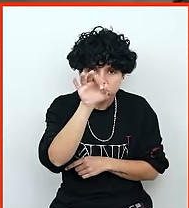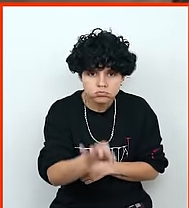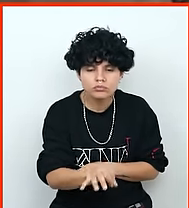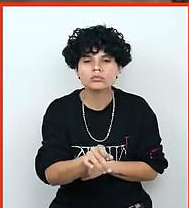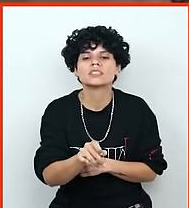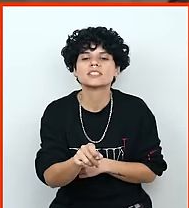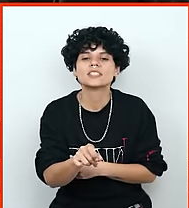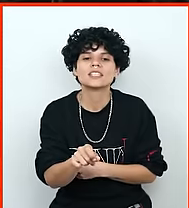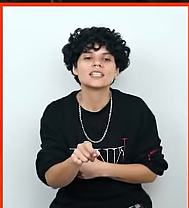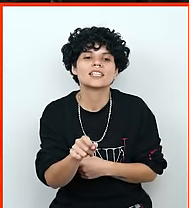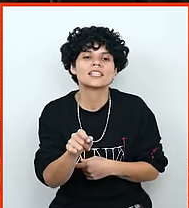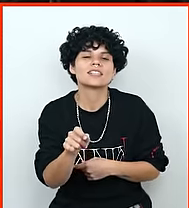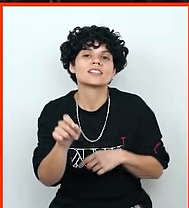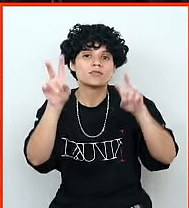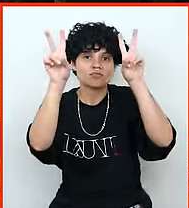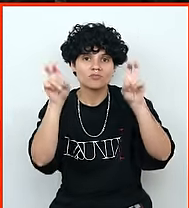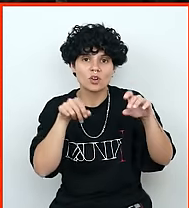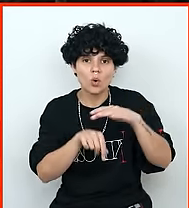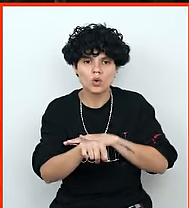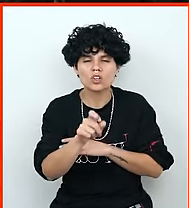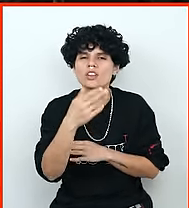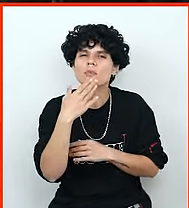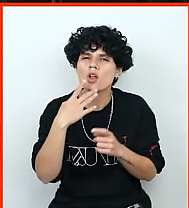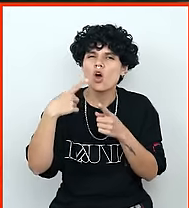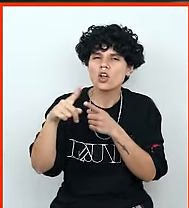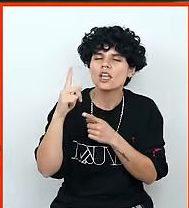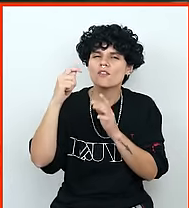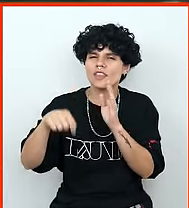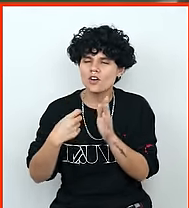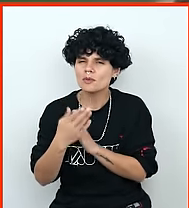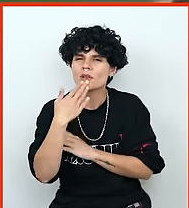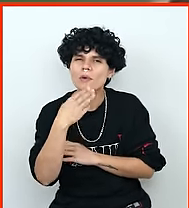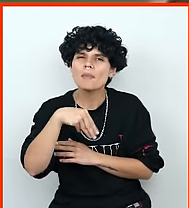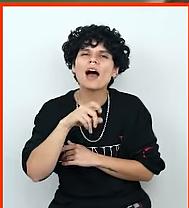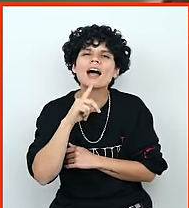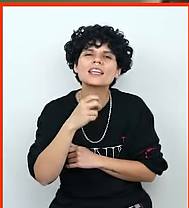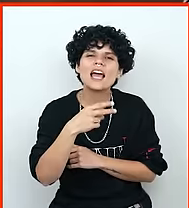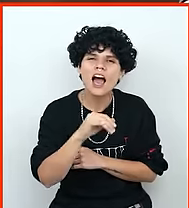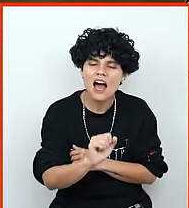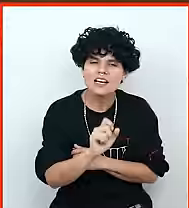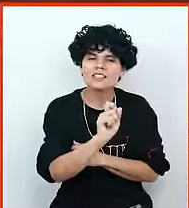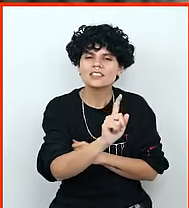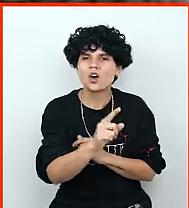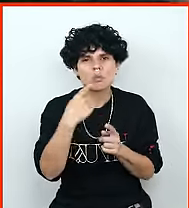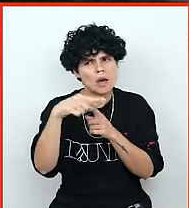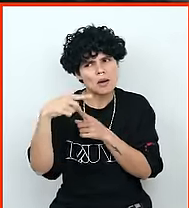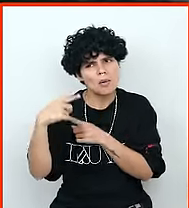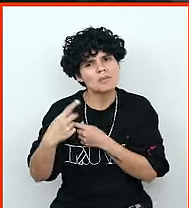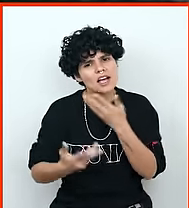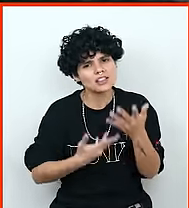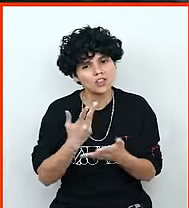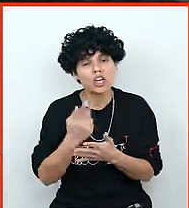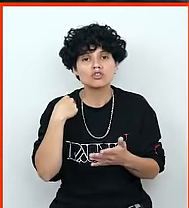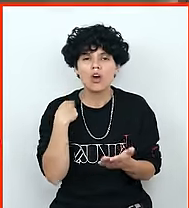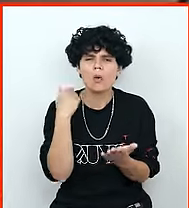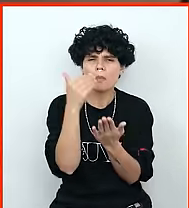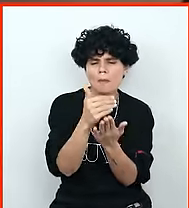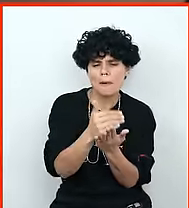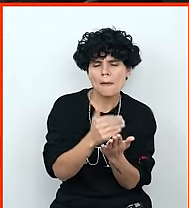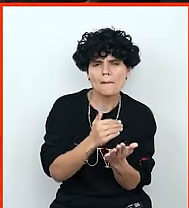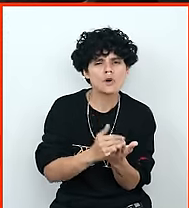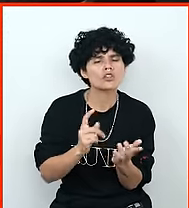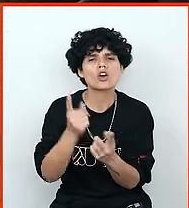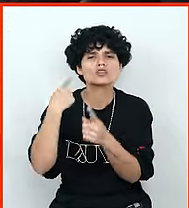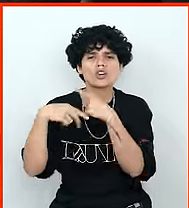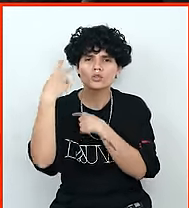con Matías, que vimos el videoclip, también está Shiva, y bueno, se vienen muchas más, ¿no? Sí. La verdad es que yo he anotado todo esto